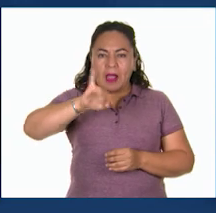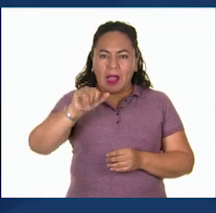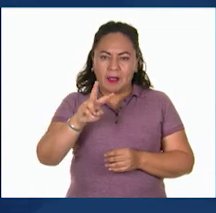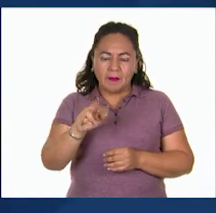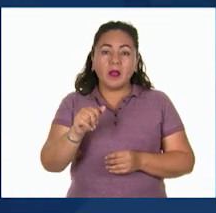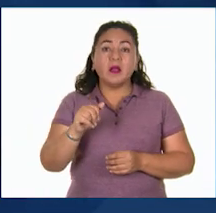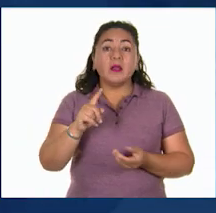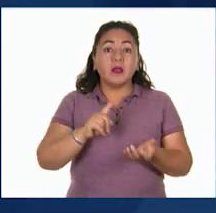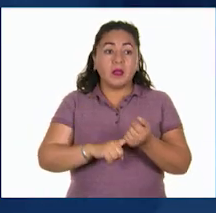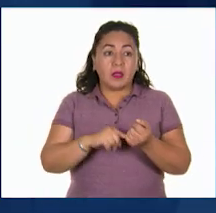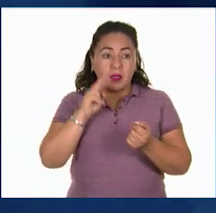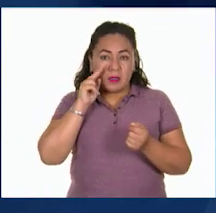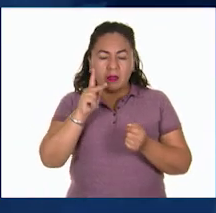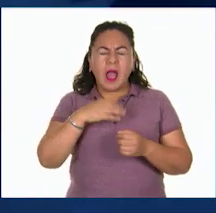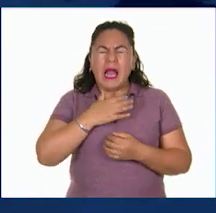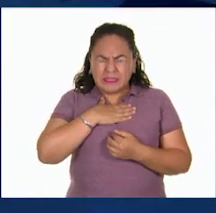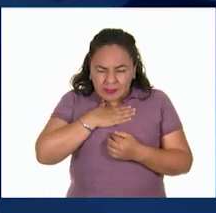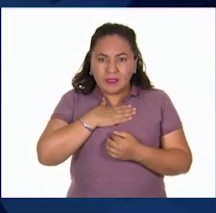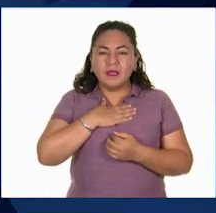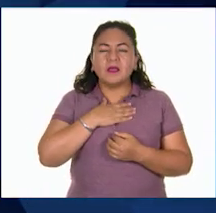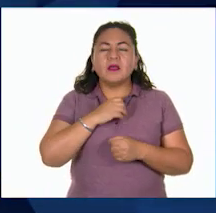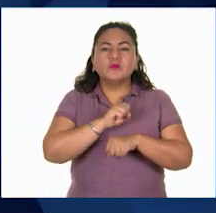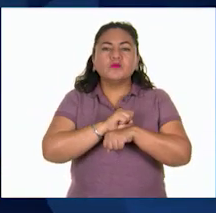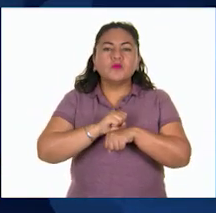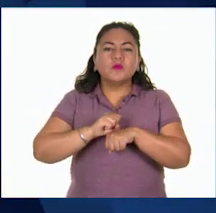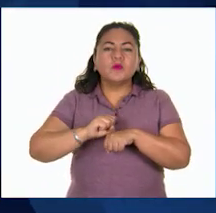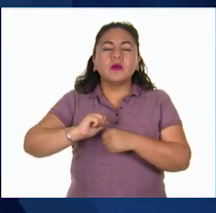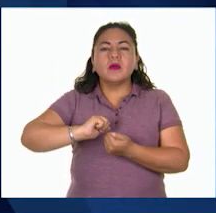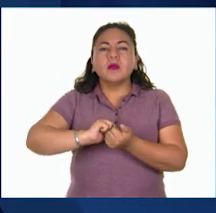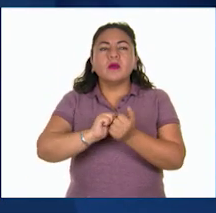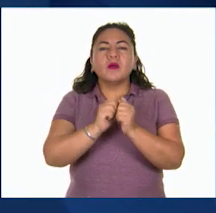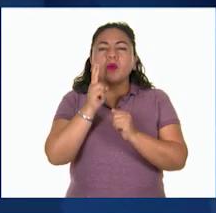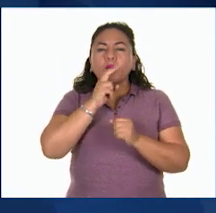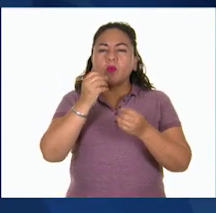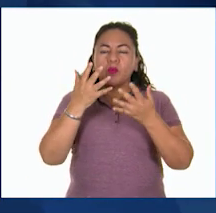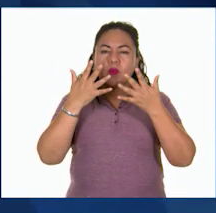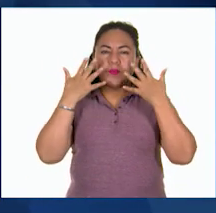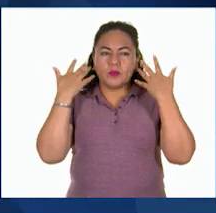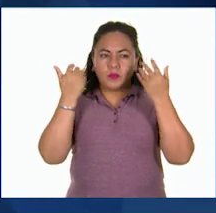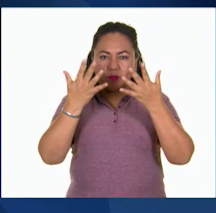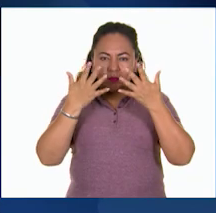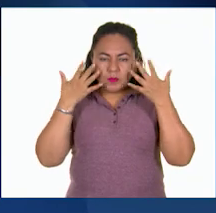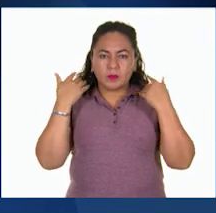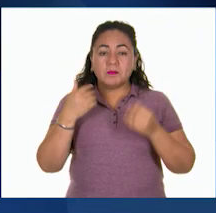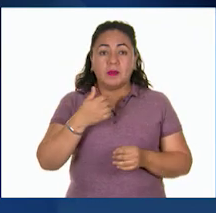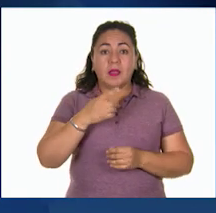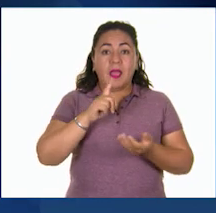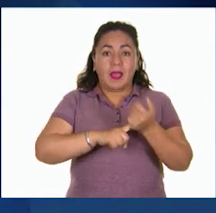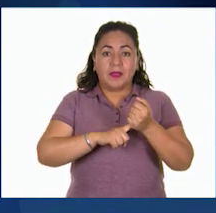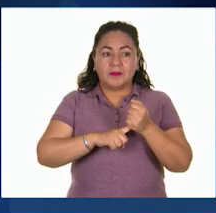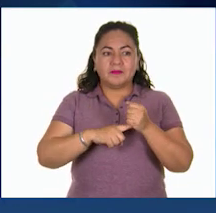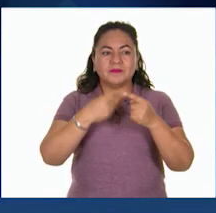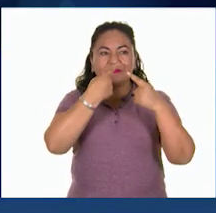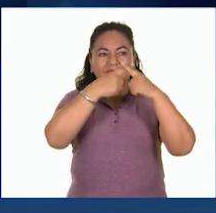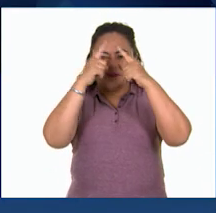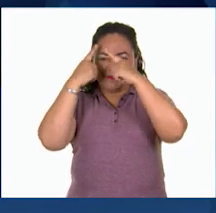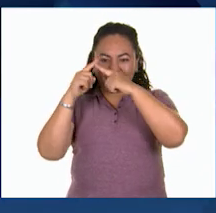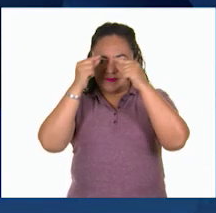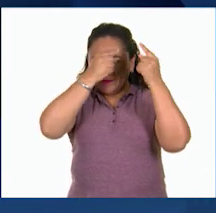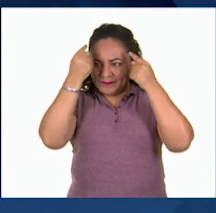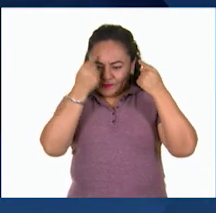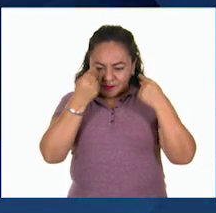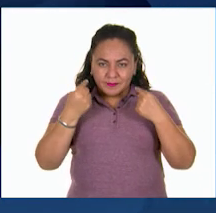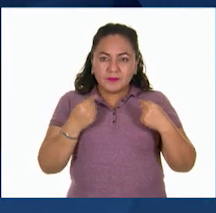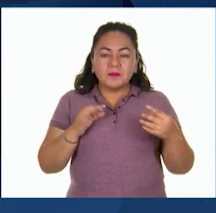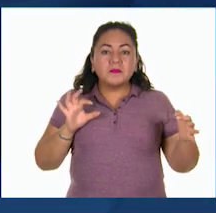la influencia del limón estornuda levemente y sucumbe con un pequeño soplido. Cada una de estas interpretaciones es